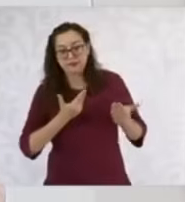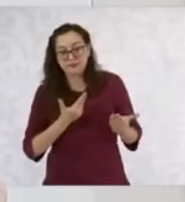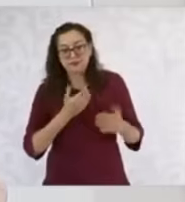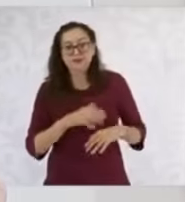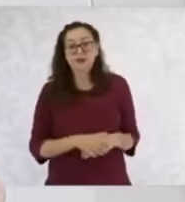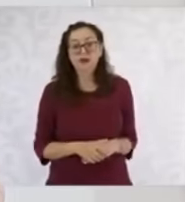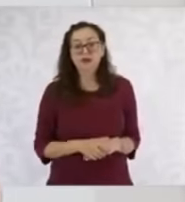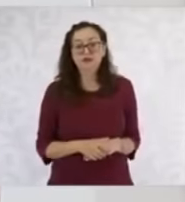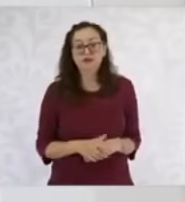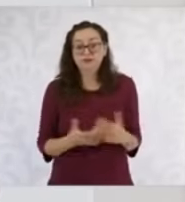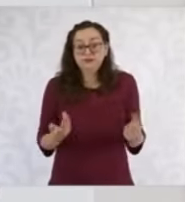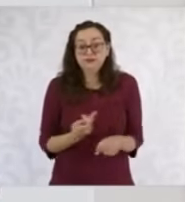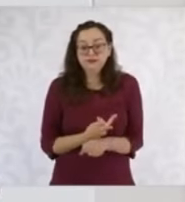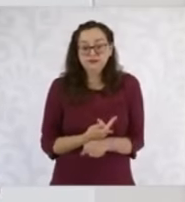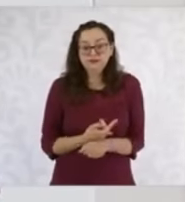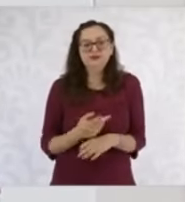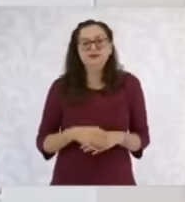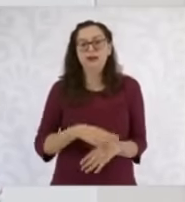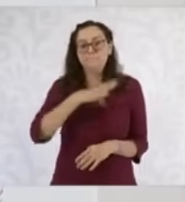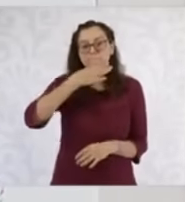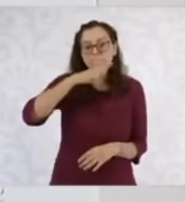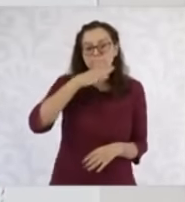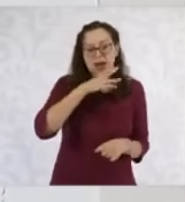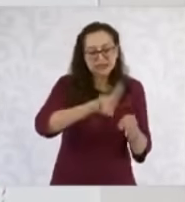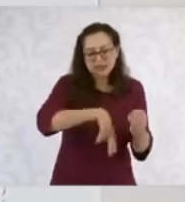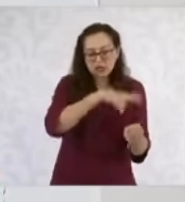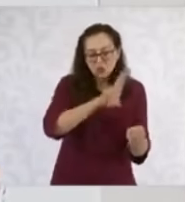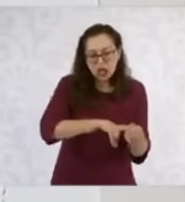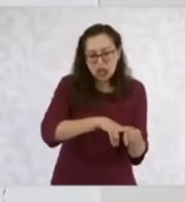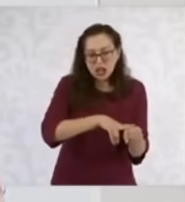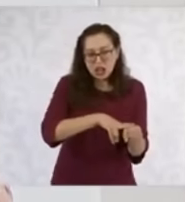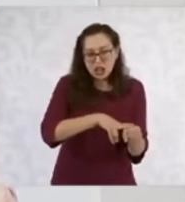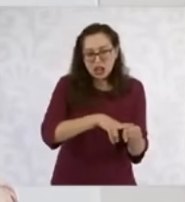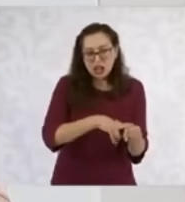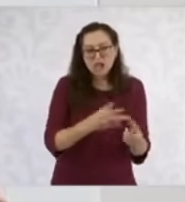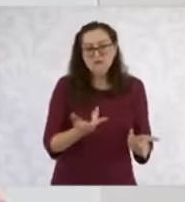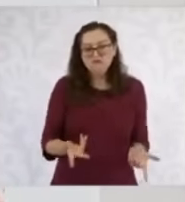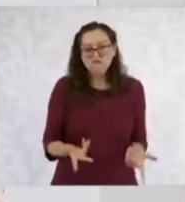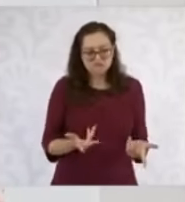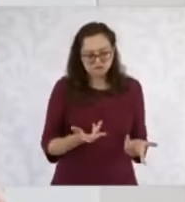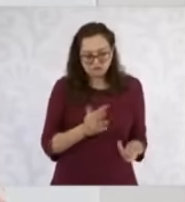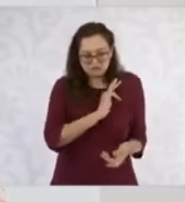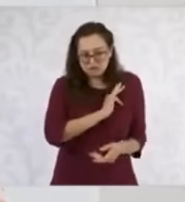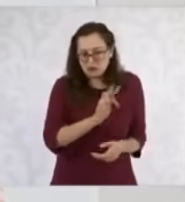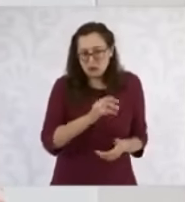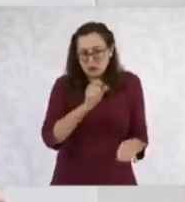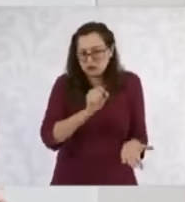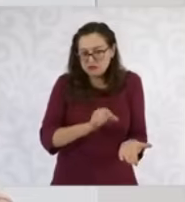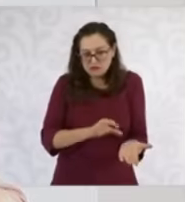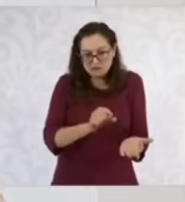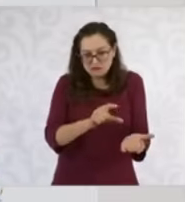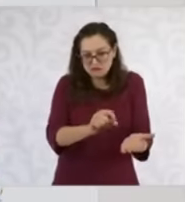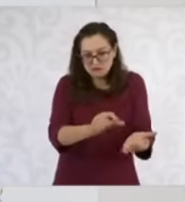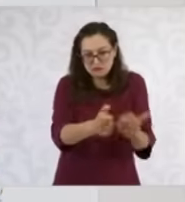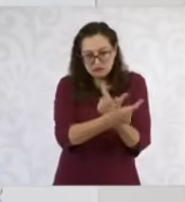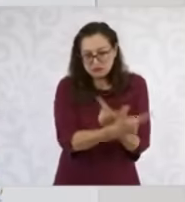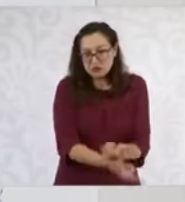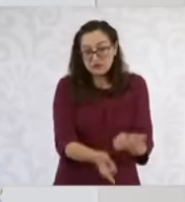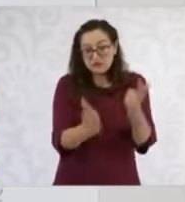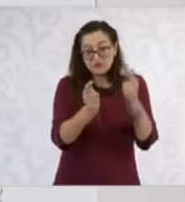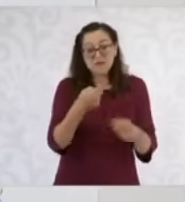sino como parte pues, de la mejora de un cultivo, compra la semilla y depende